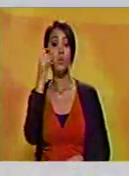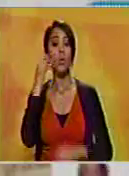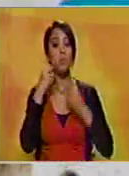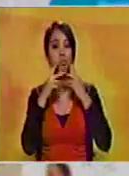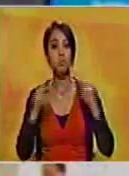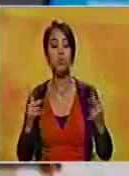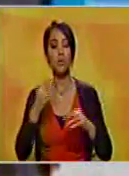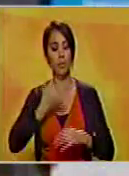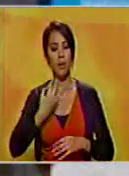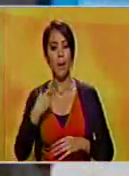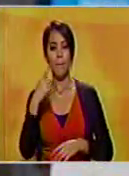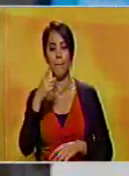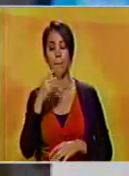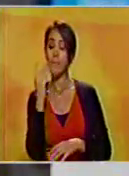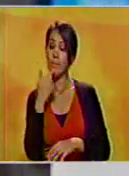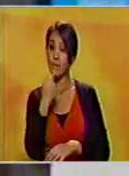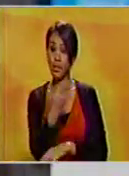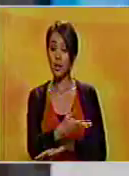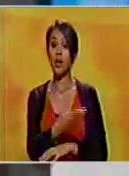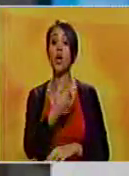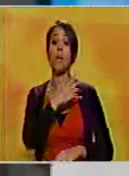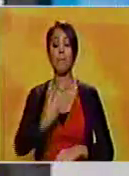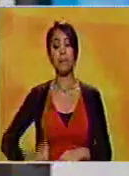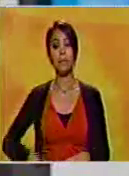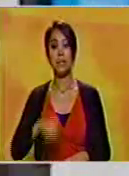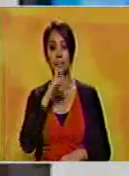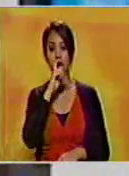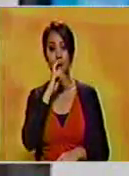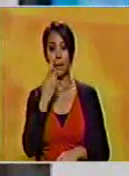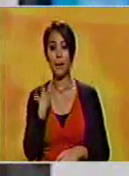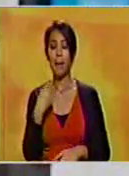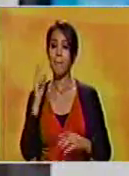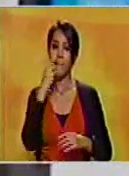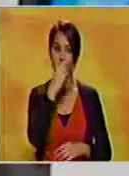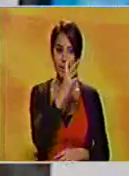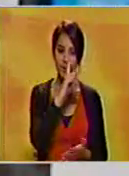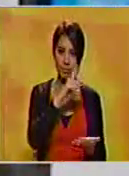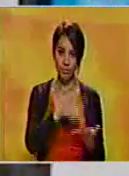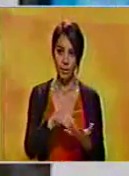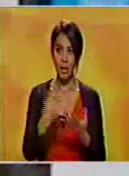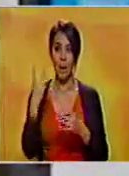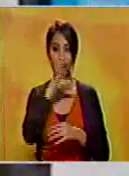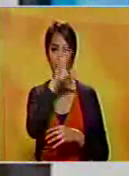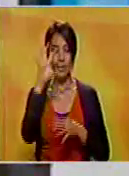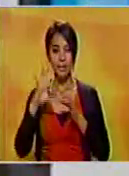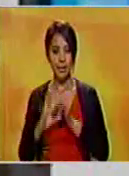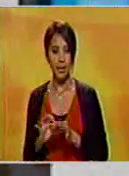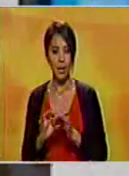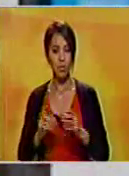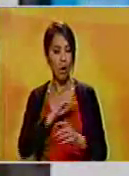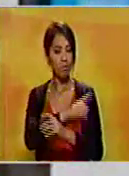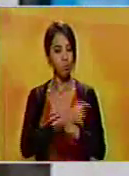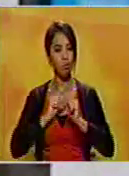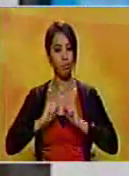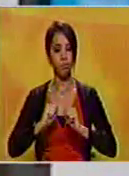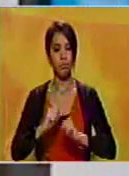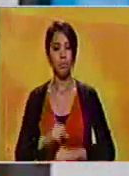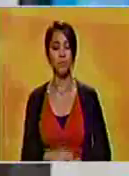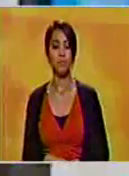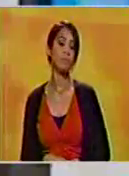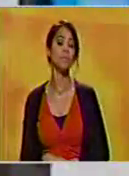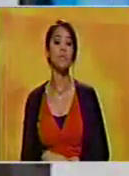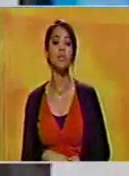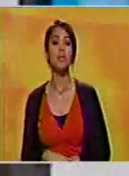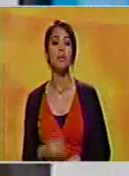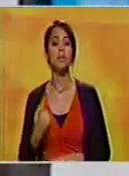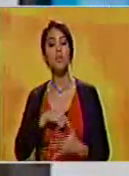sostuvo que por orden del presidente de nicolás maduro visitará varios países aliados para fortalecer la integración regional ratificó que la unión de los